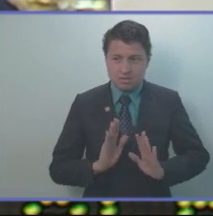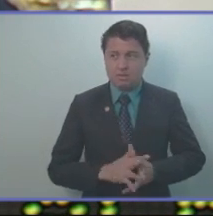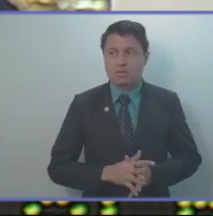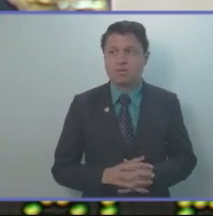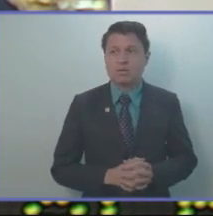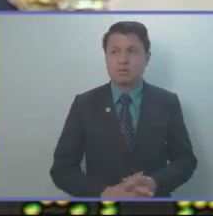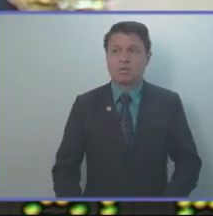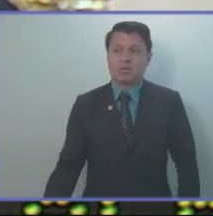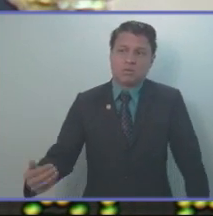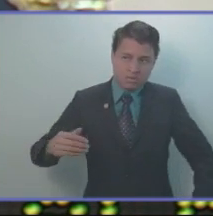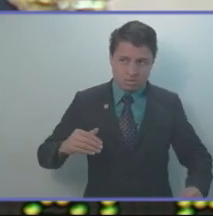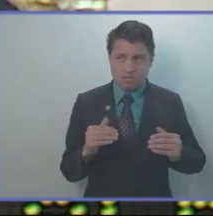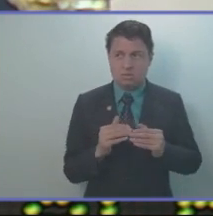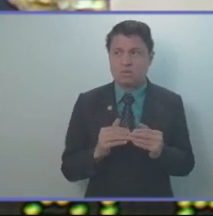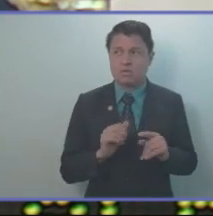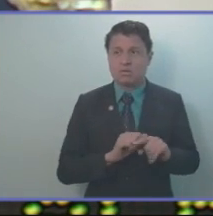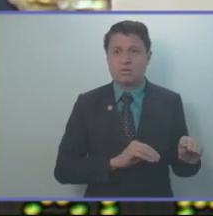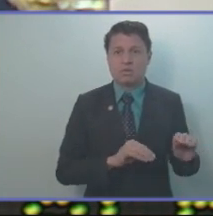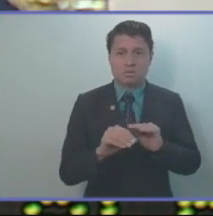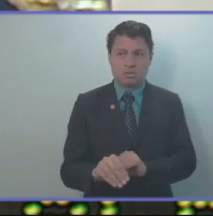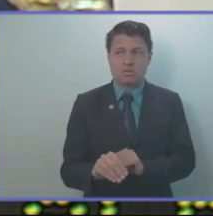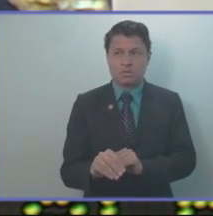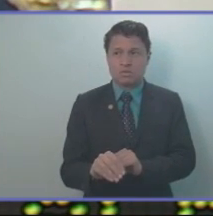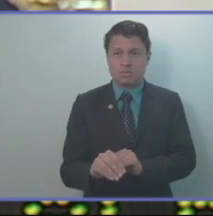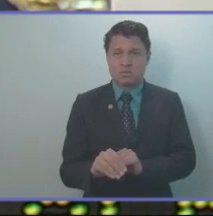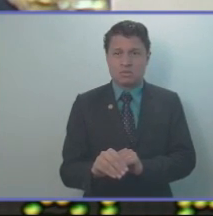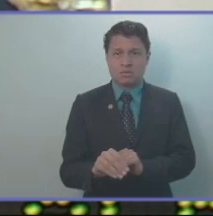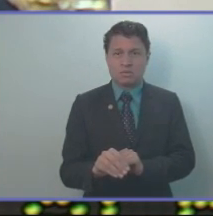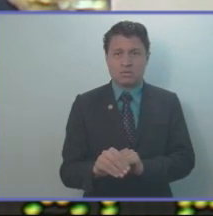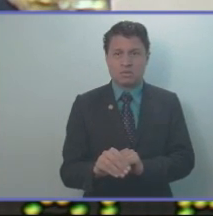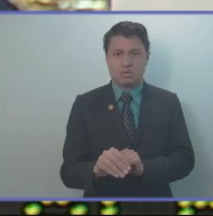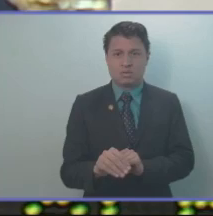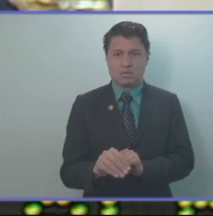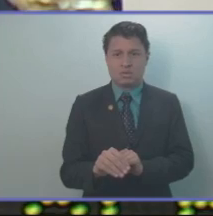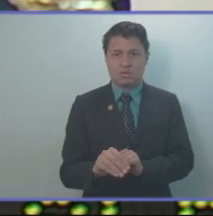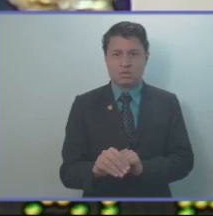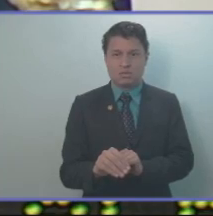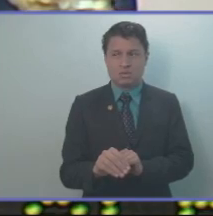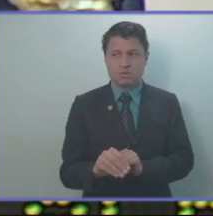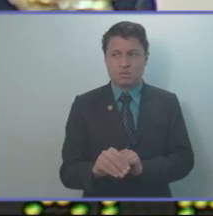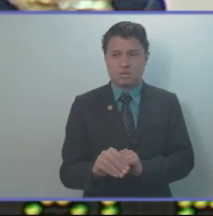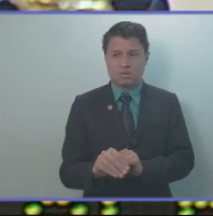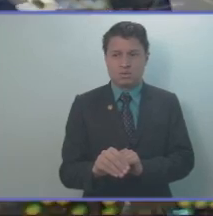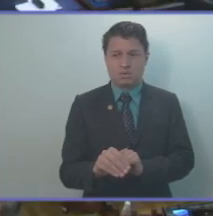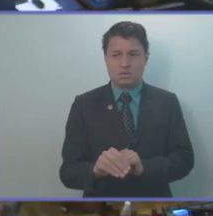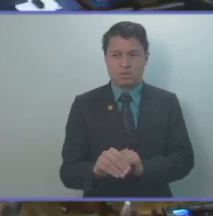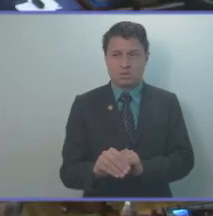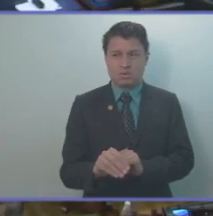dictamen que viene a resolver un problema y una demanda de la población. Gracias.